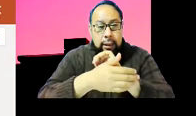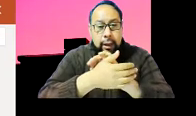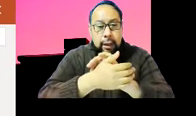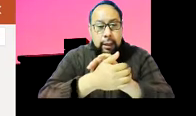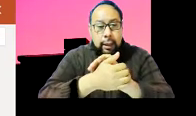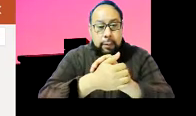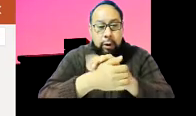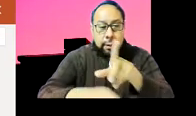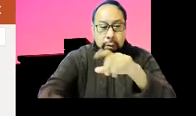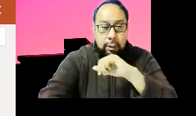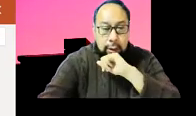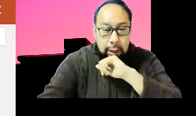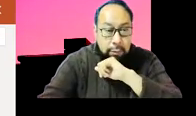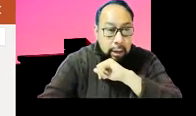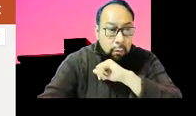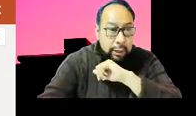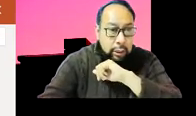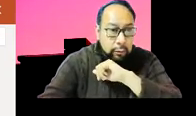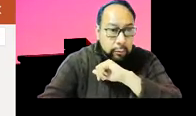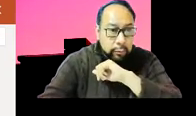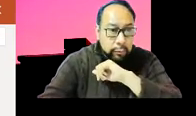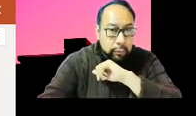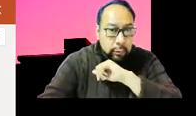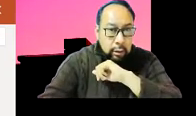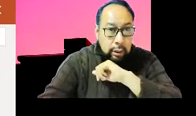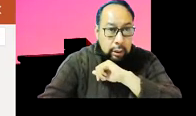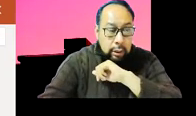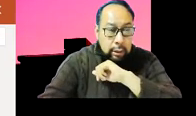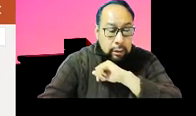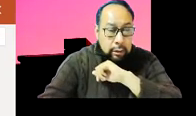vemos que al tratar de, bueno, si vemos, tratar de cambiar la opinión,